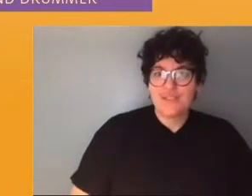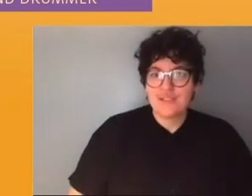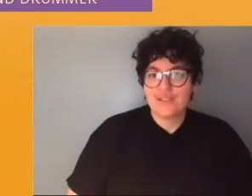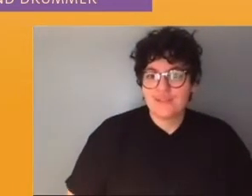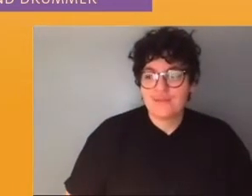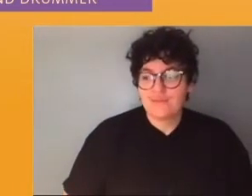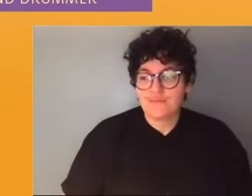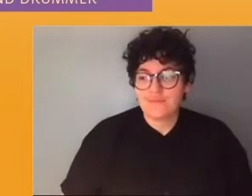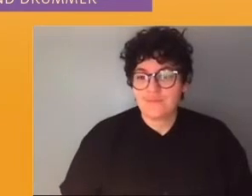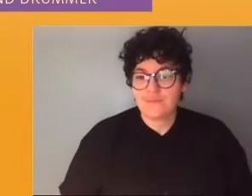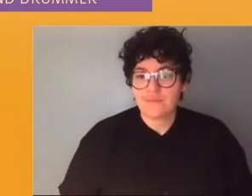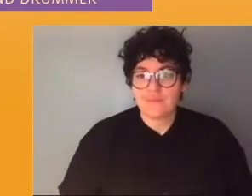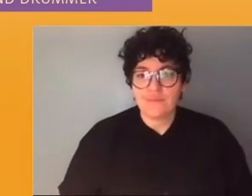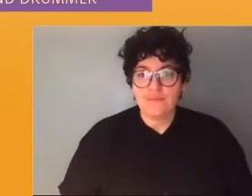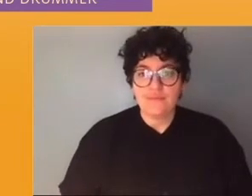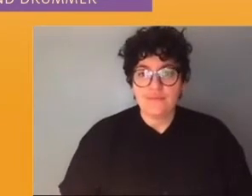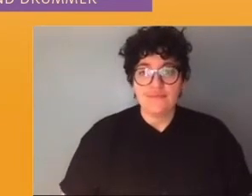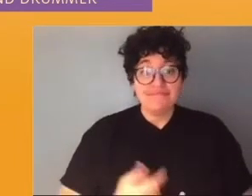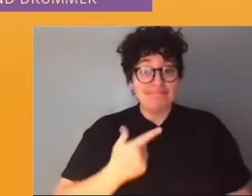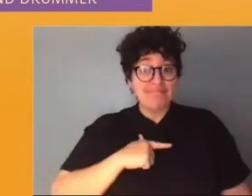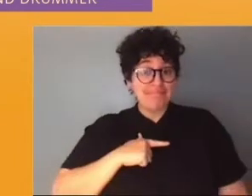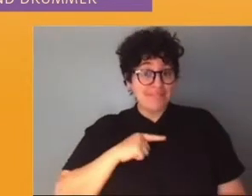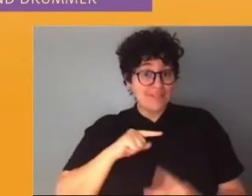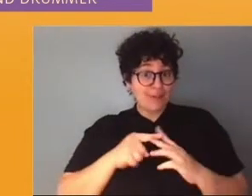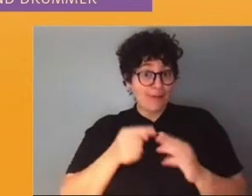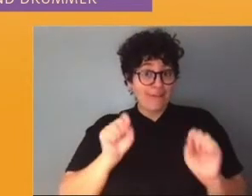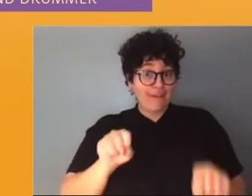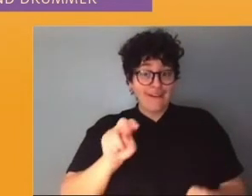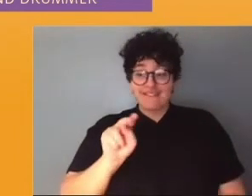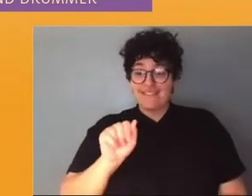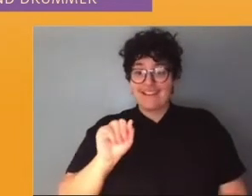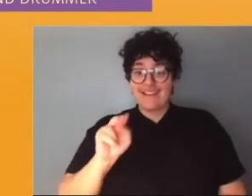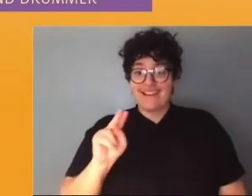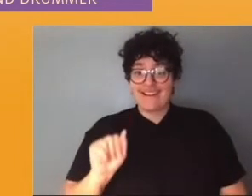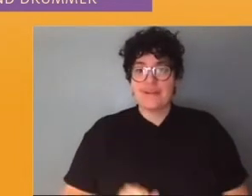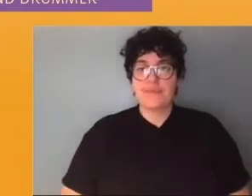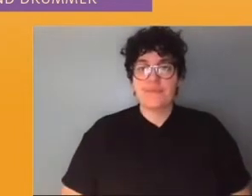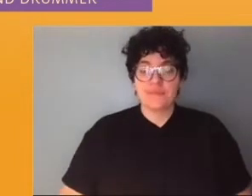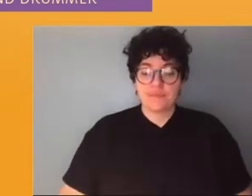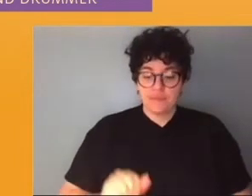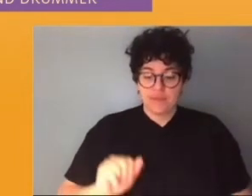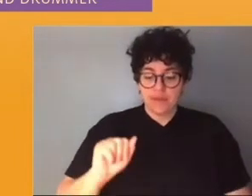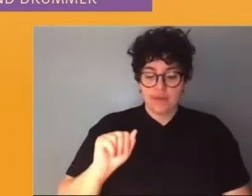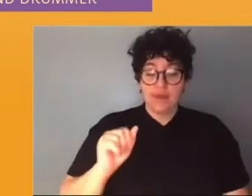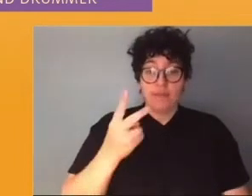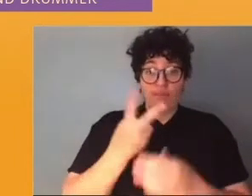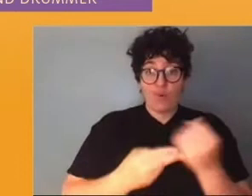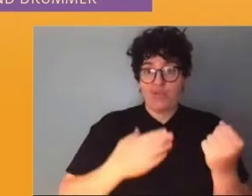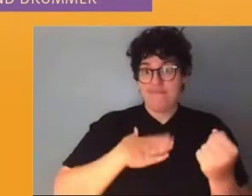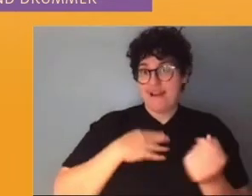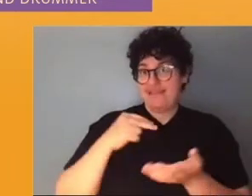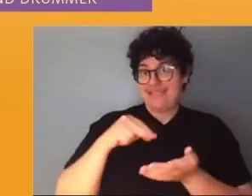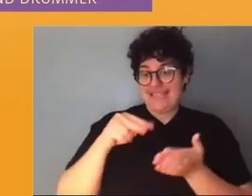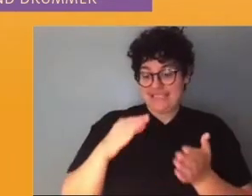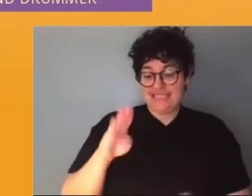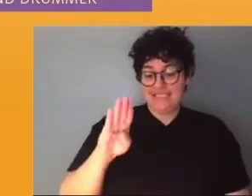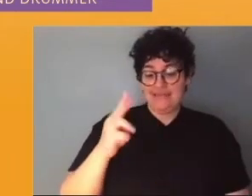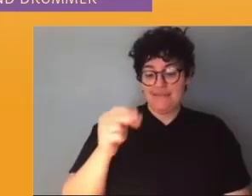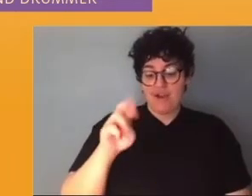Pues yo puedo empezar. Adelante. En Kuchipuri y también